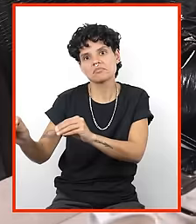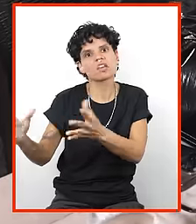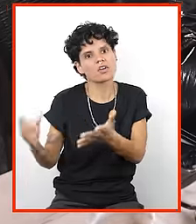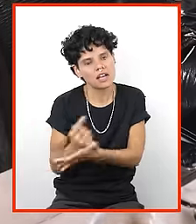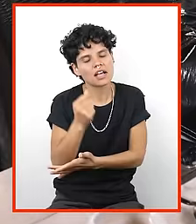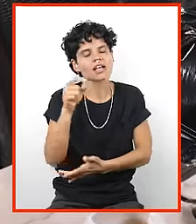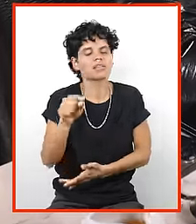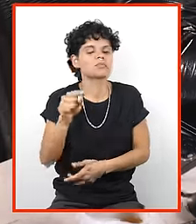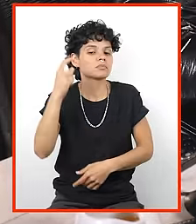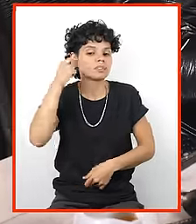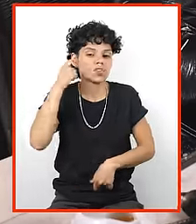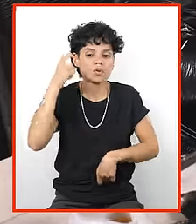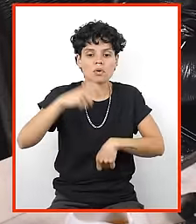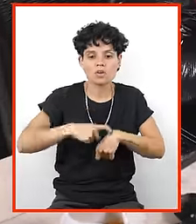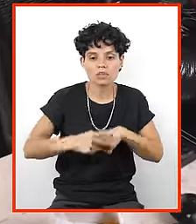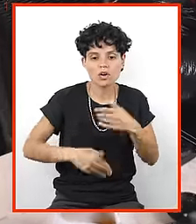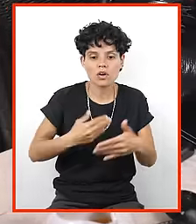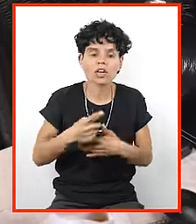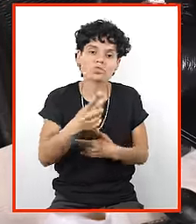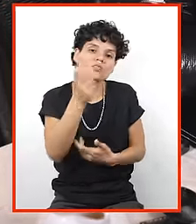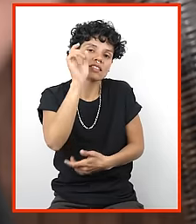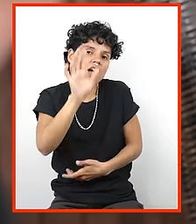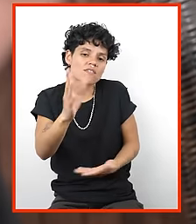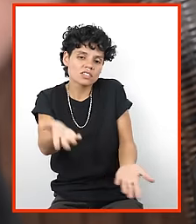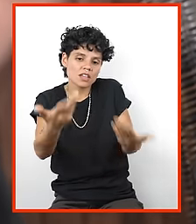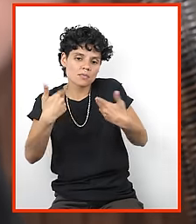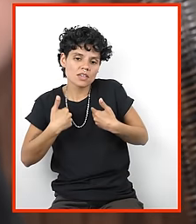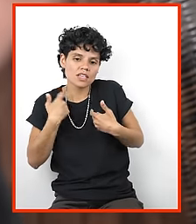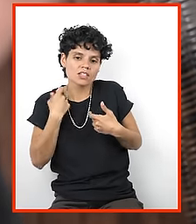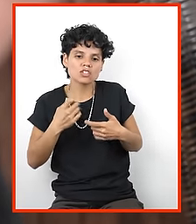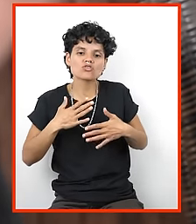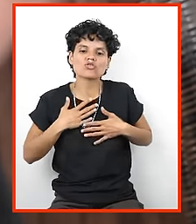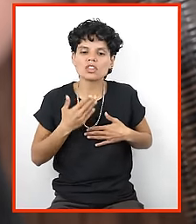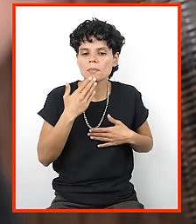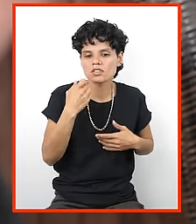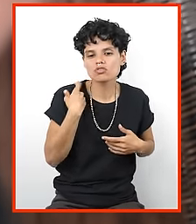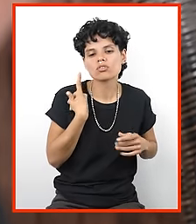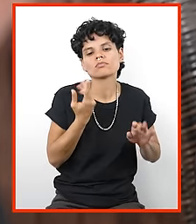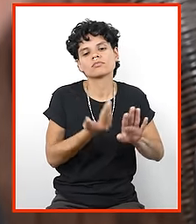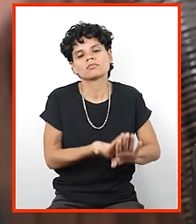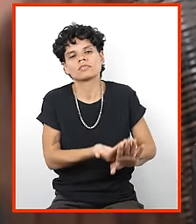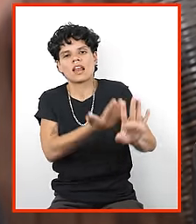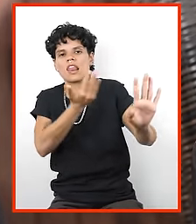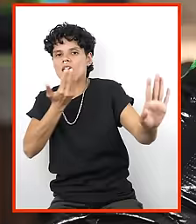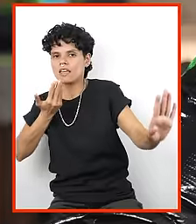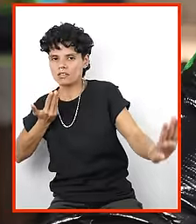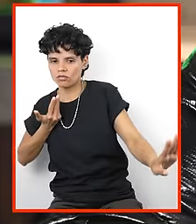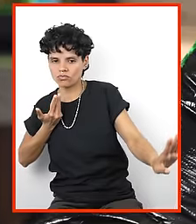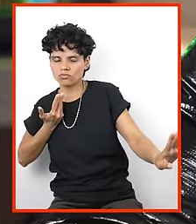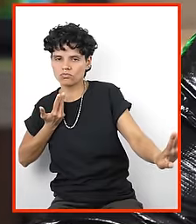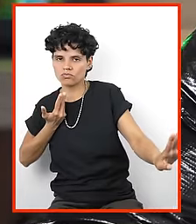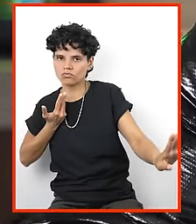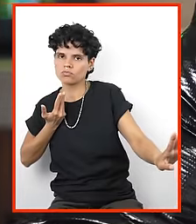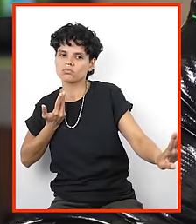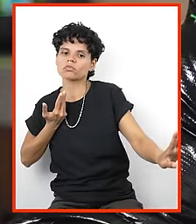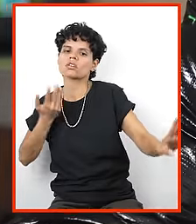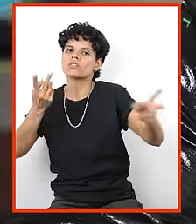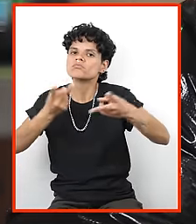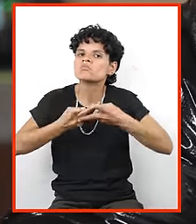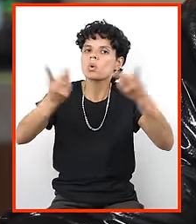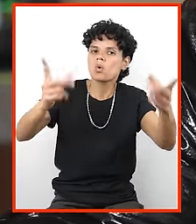la verdad que hubo un momento, ahora que tú sabes un poco más de mí, que me alejé un poco de las cosas de que... De las comunicaciones,